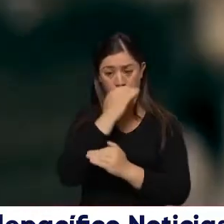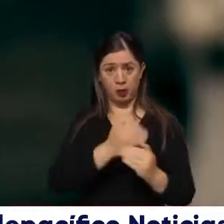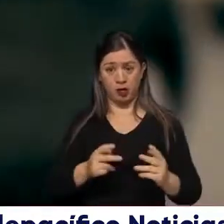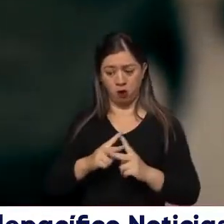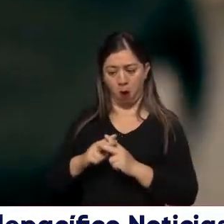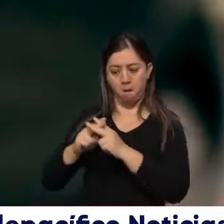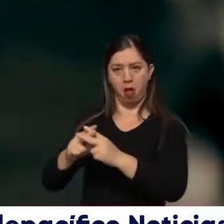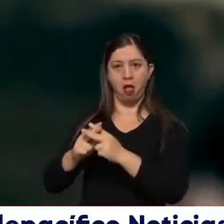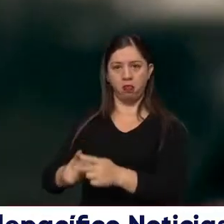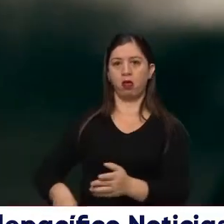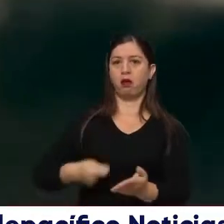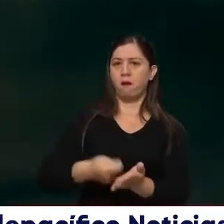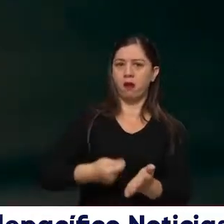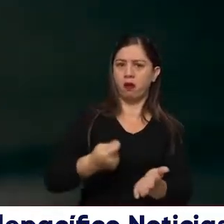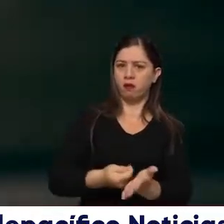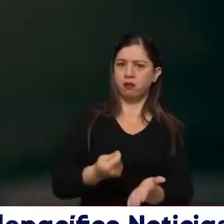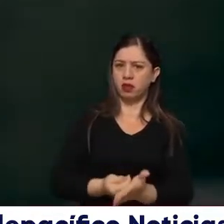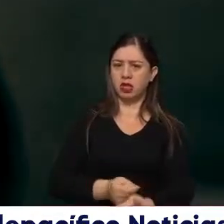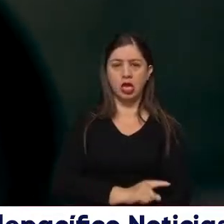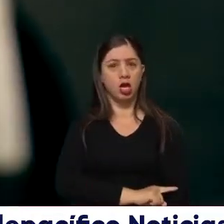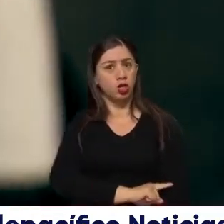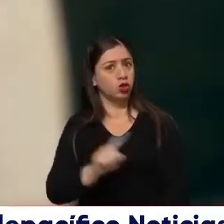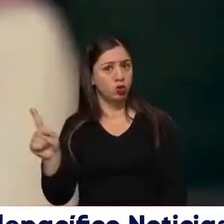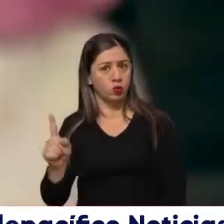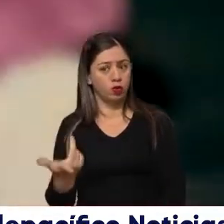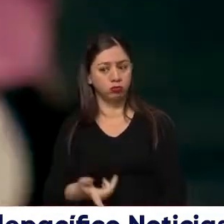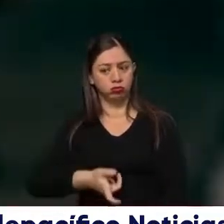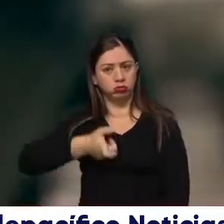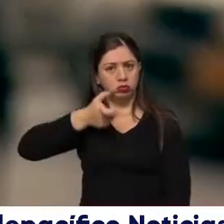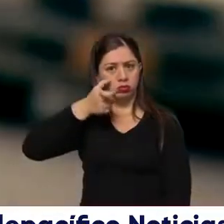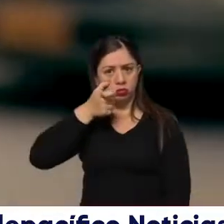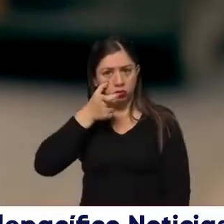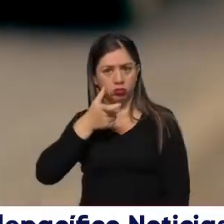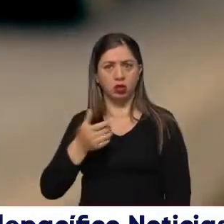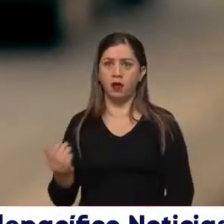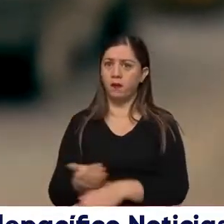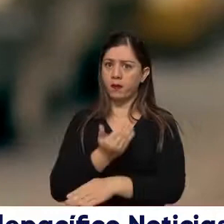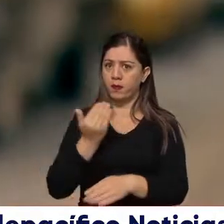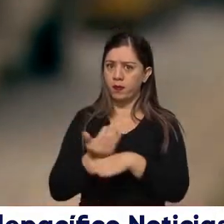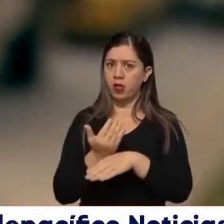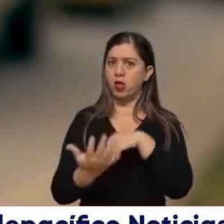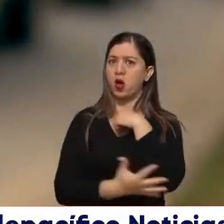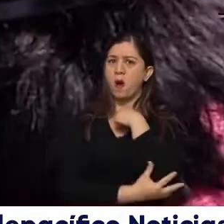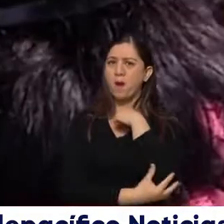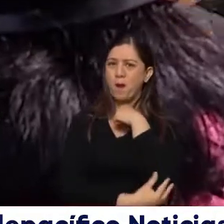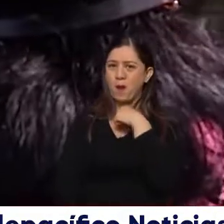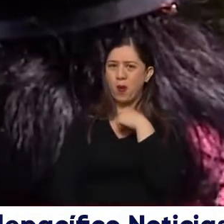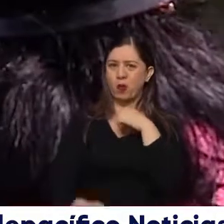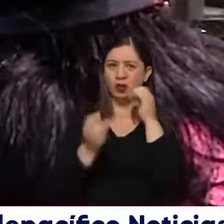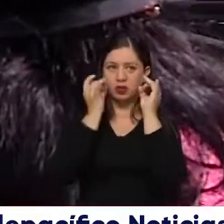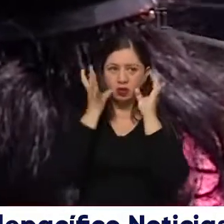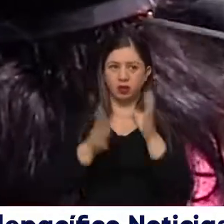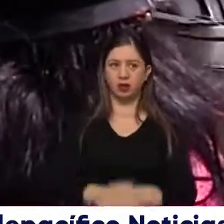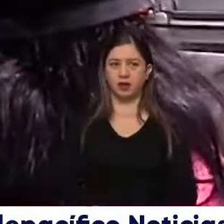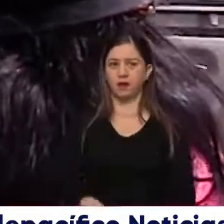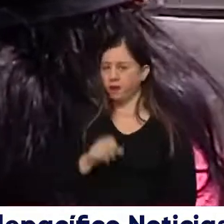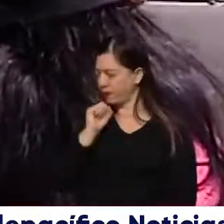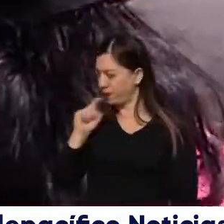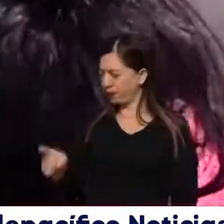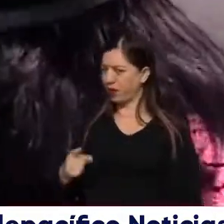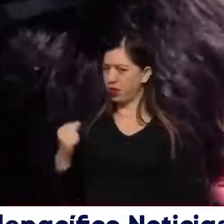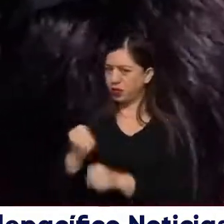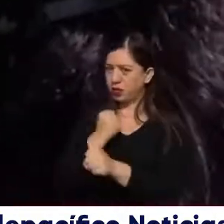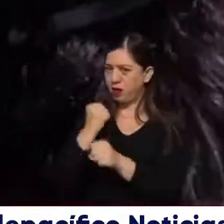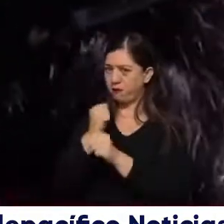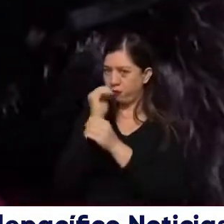con fines de explotación que no deben hacer perder de vista el problema de fondo, la pobreza extrema. ¿Usted ha escuchado hablar de la explotación